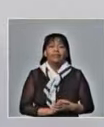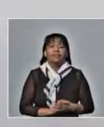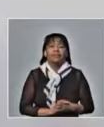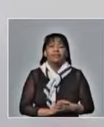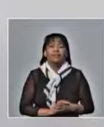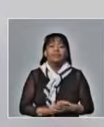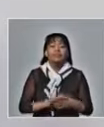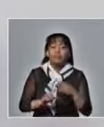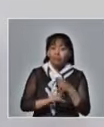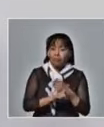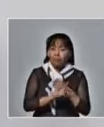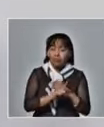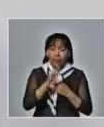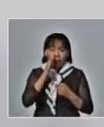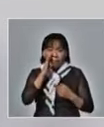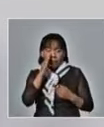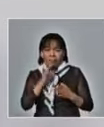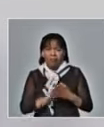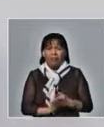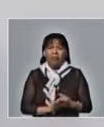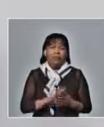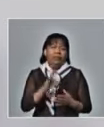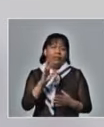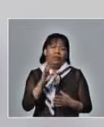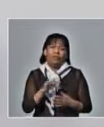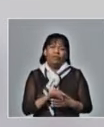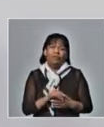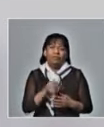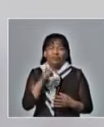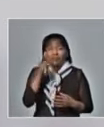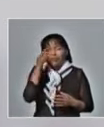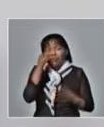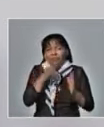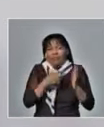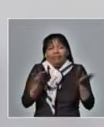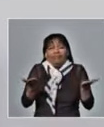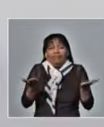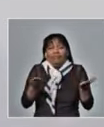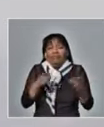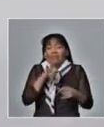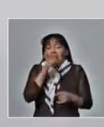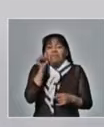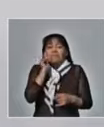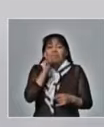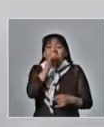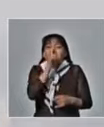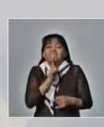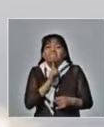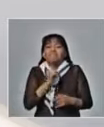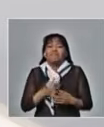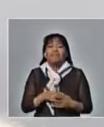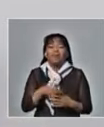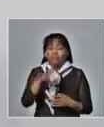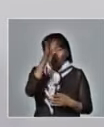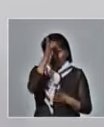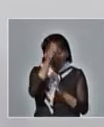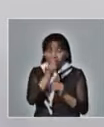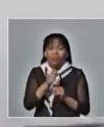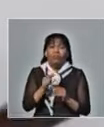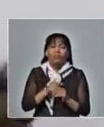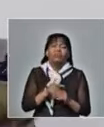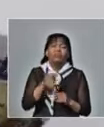El problema de Luis Miguel Barbosa es que no se le puede creer, porque sistemáticamente miente, y aquí sí estoy de acuerdo con el señor